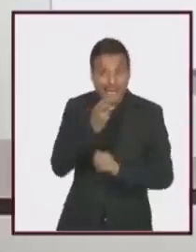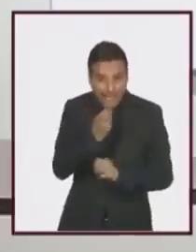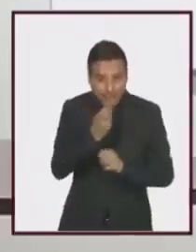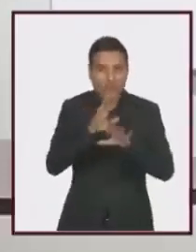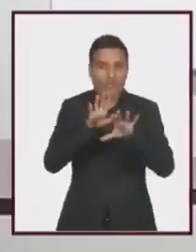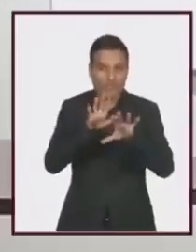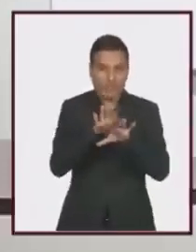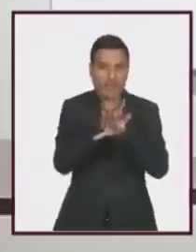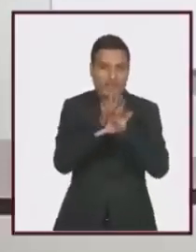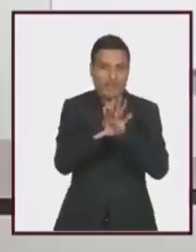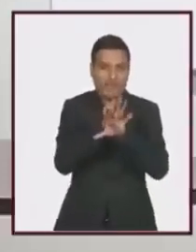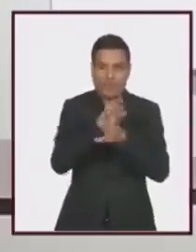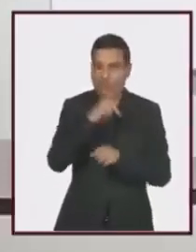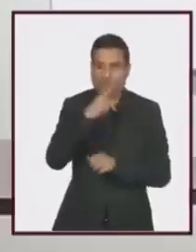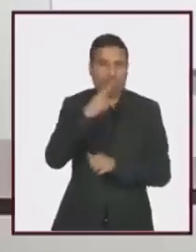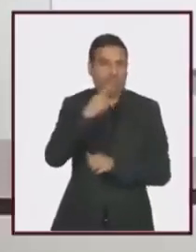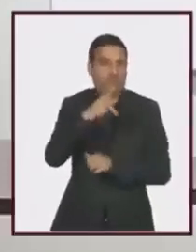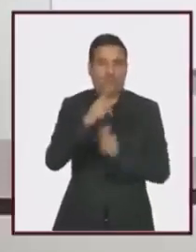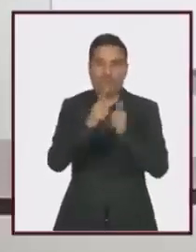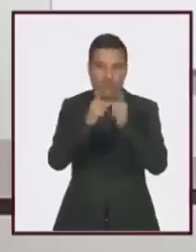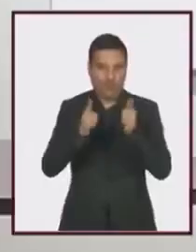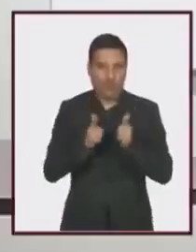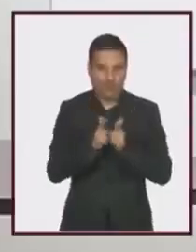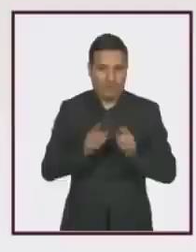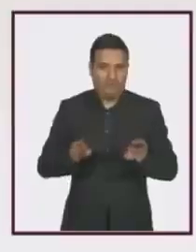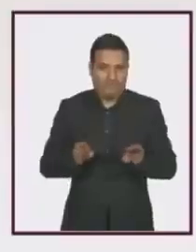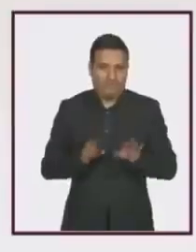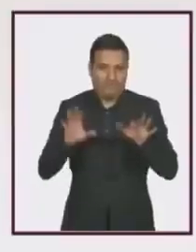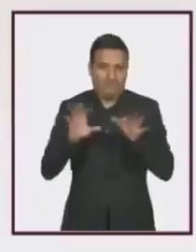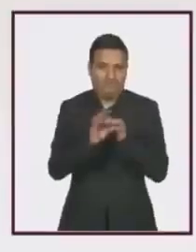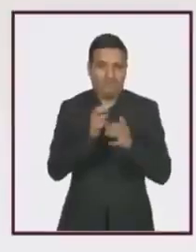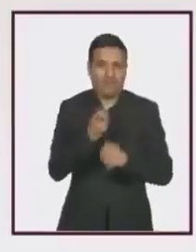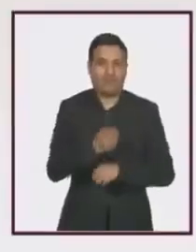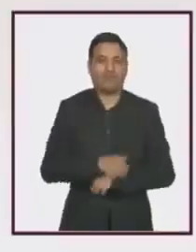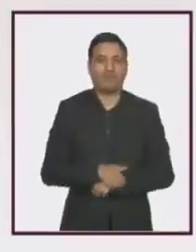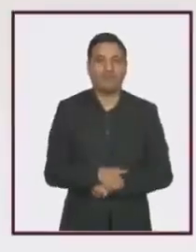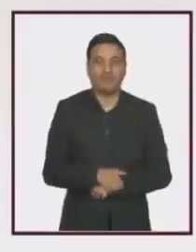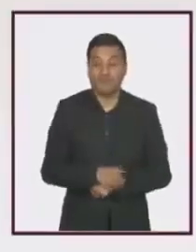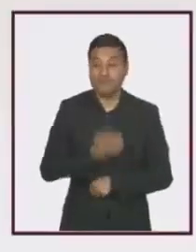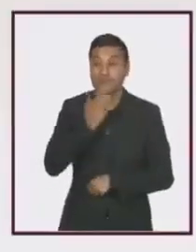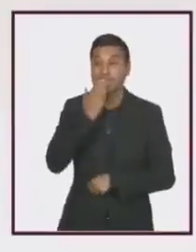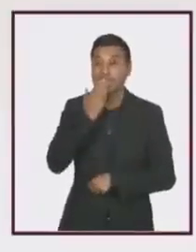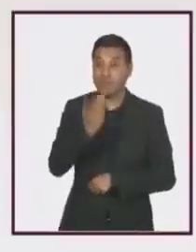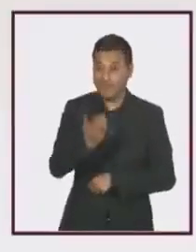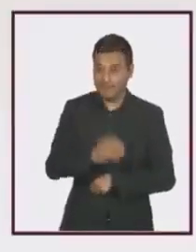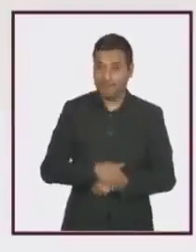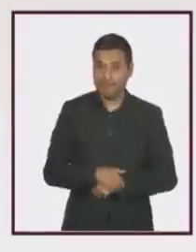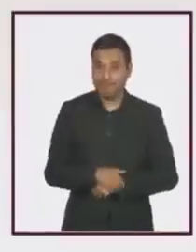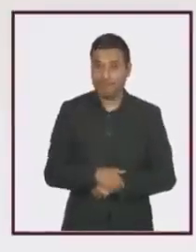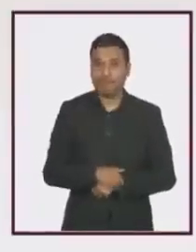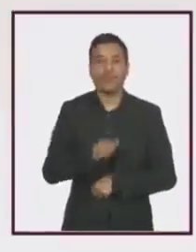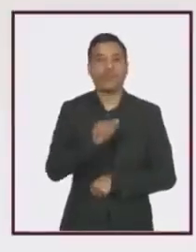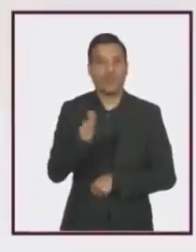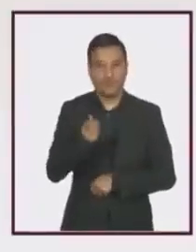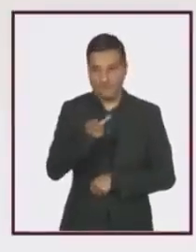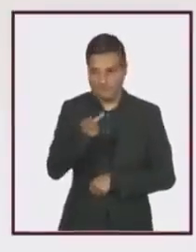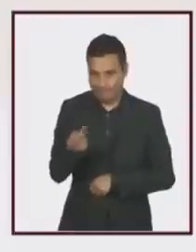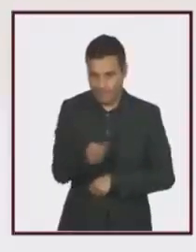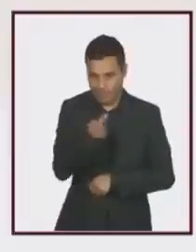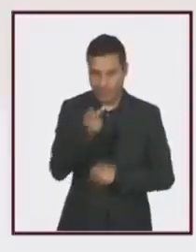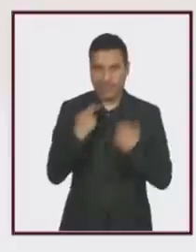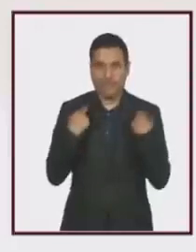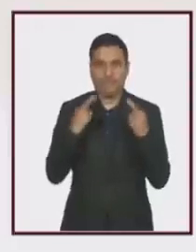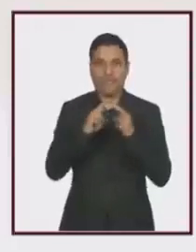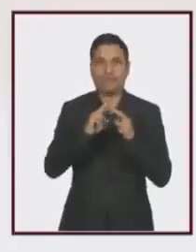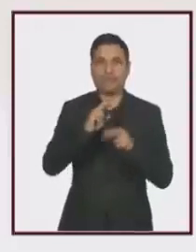el grupo específico con el cual está trabajando. Muy bien, maestra Xochitl. Tenemos otra pregunta de la